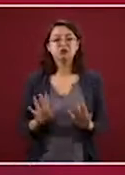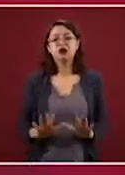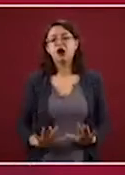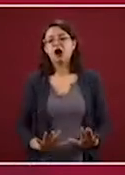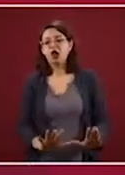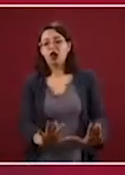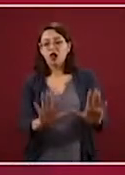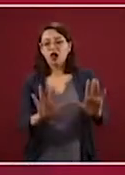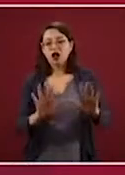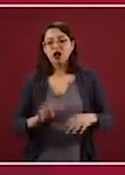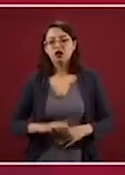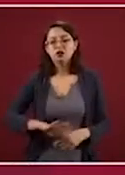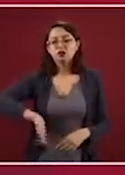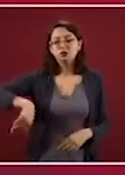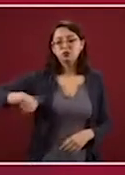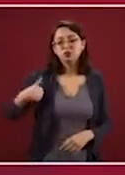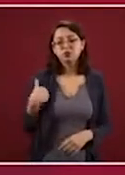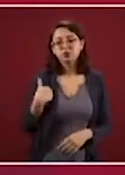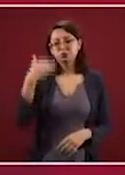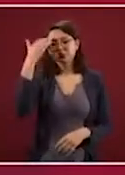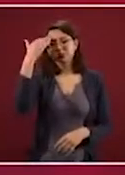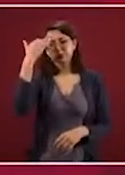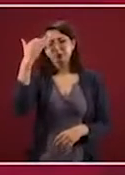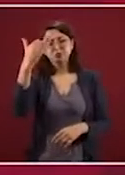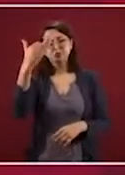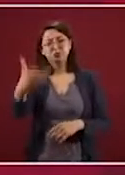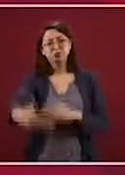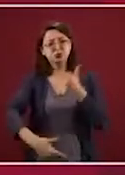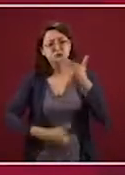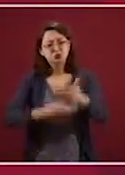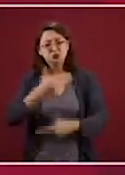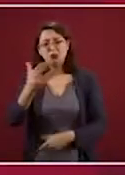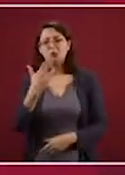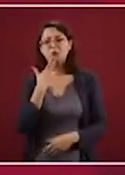bodegas echándose a perder